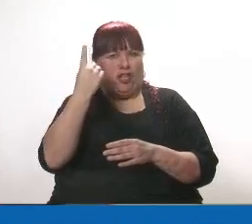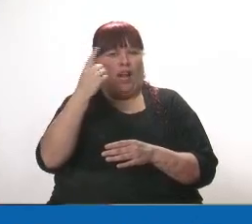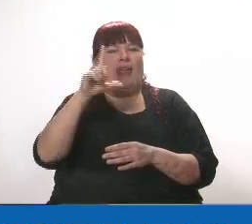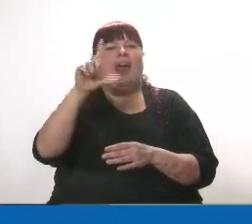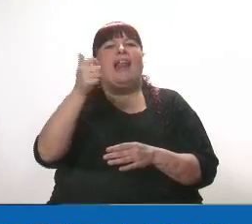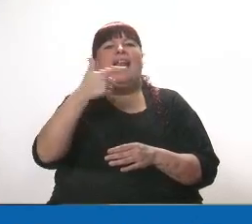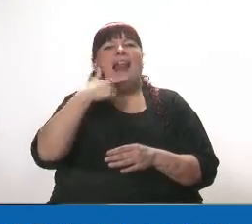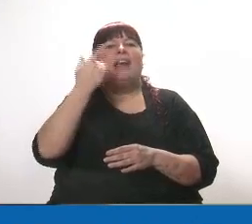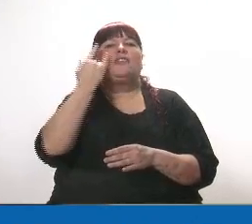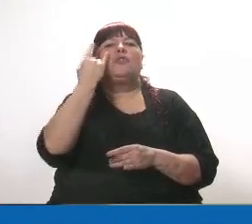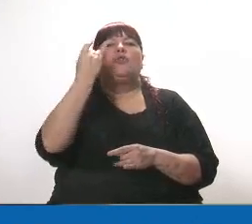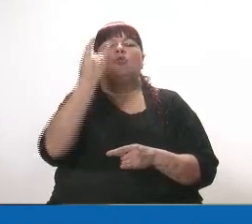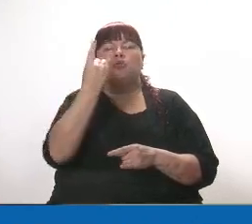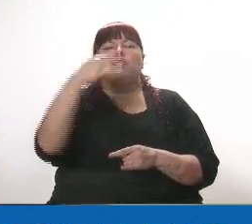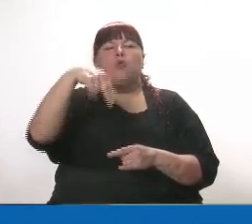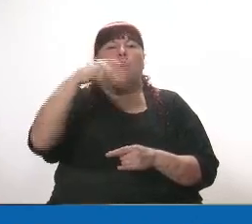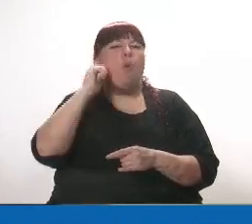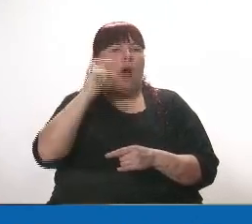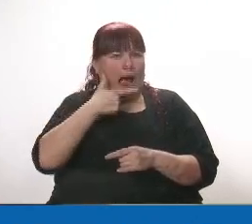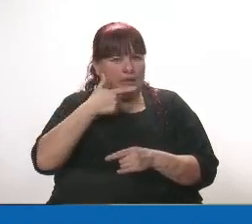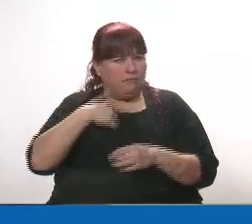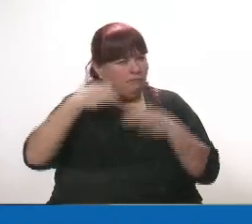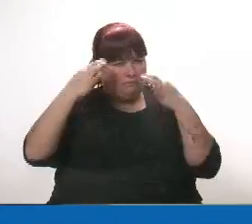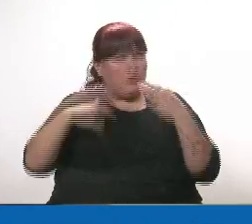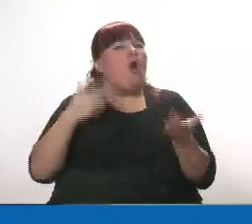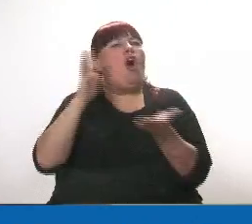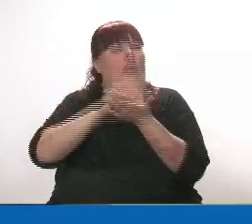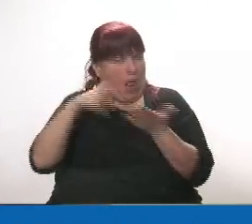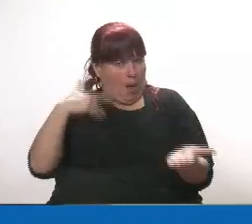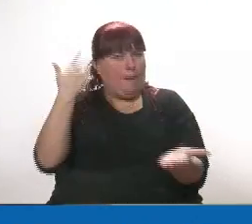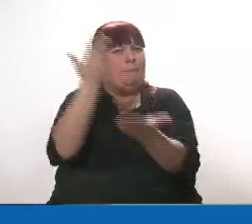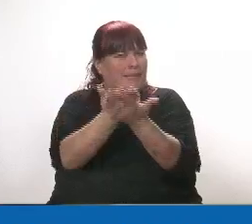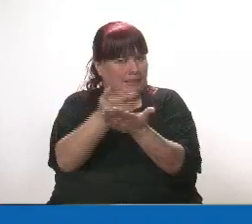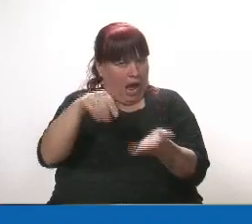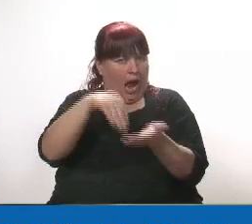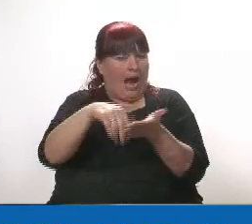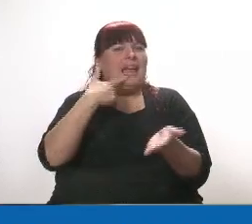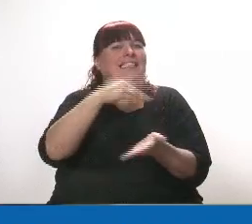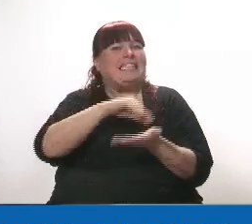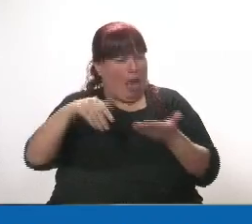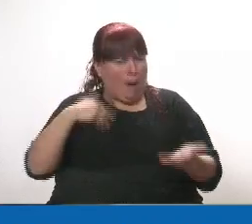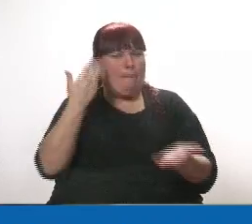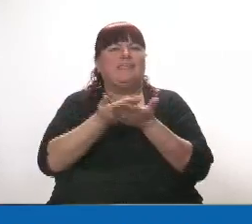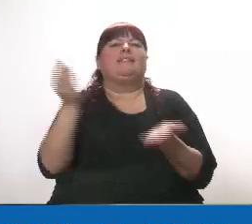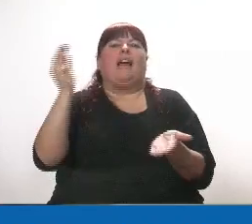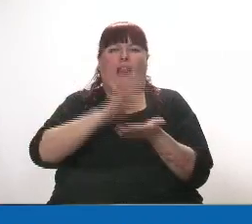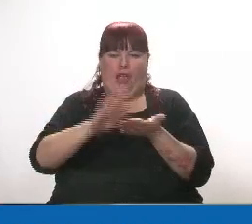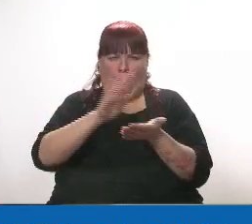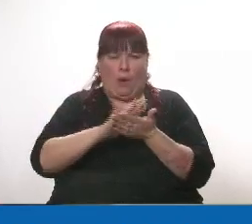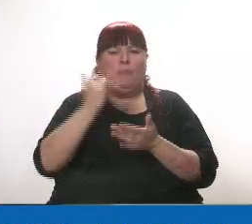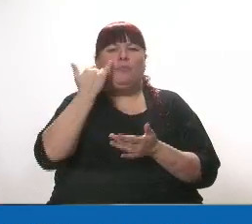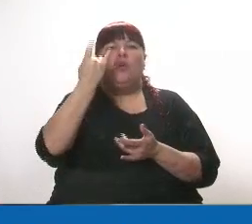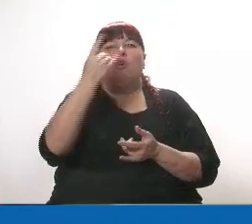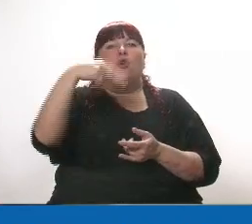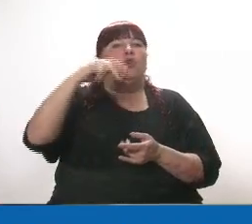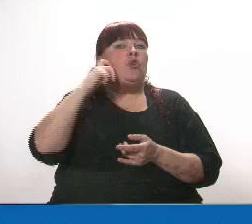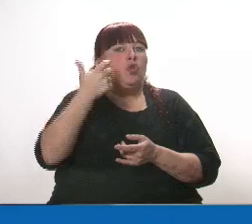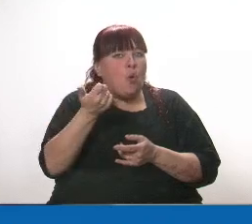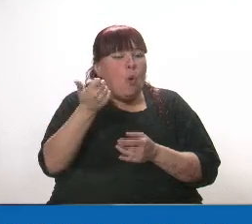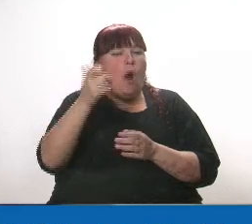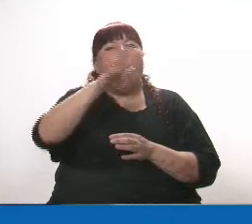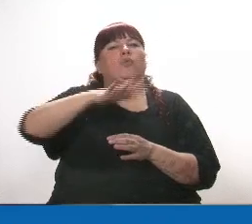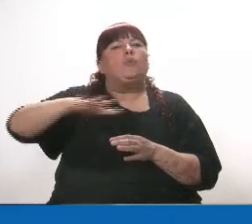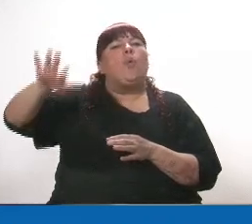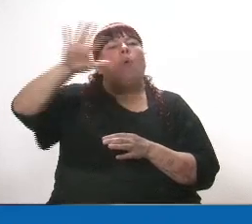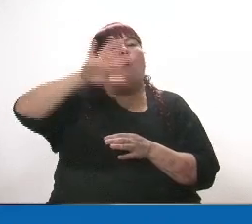yungas y estoy convencida y voy a volver a presentar ese proyecto ahora acá como senadora la yunga es una región que